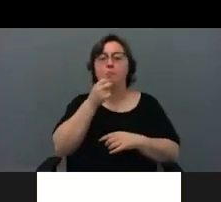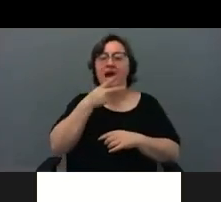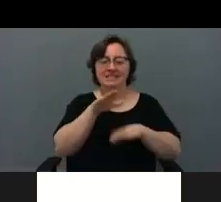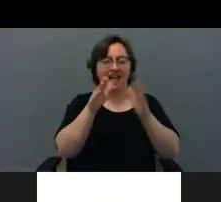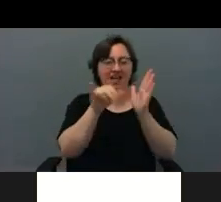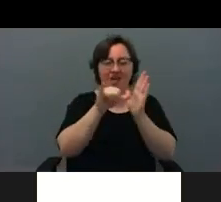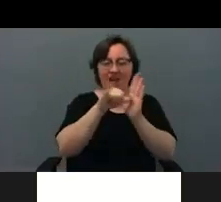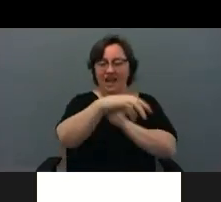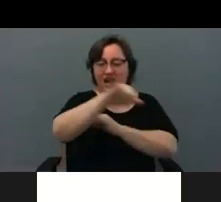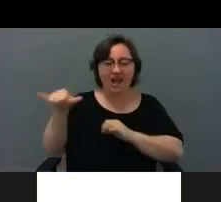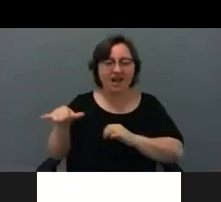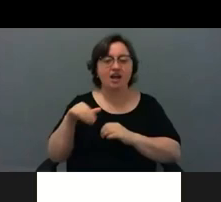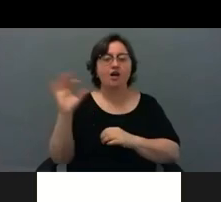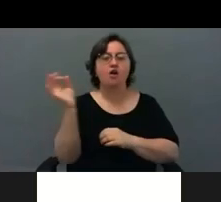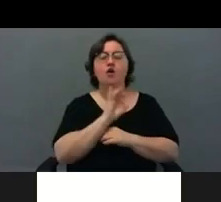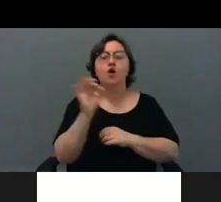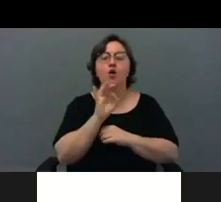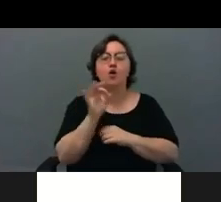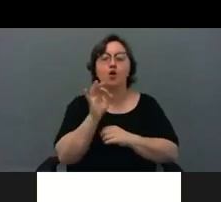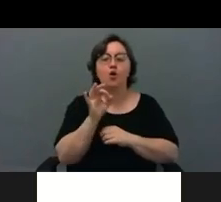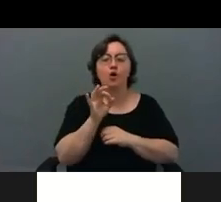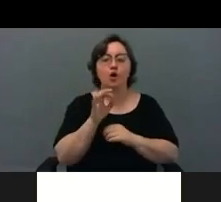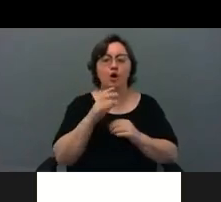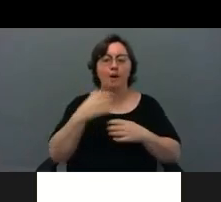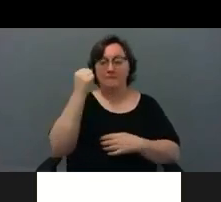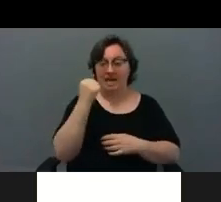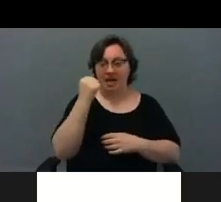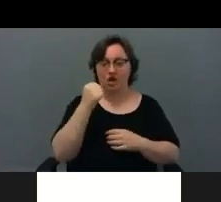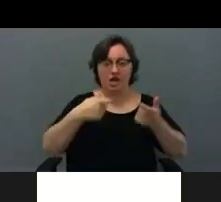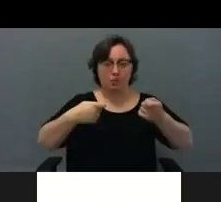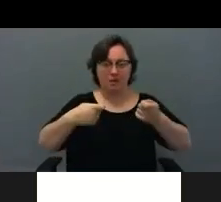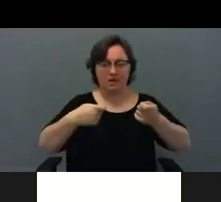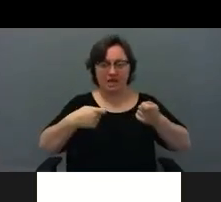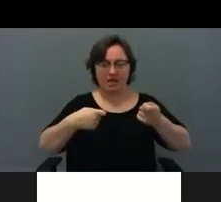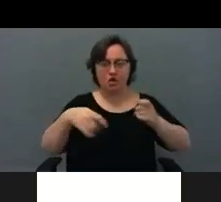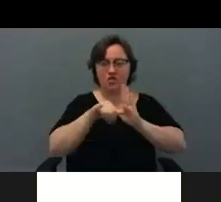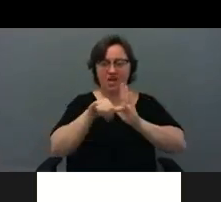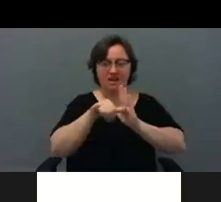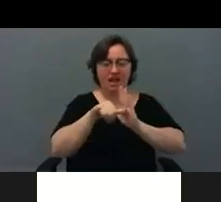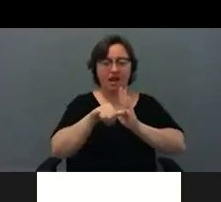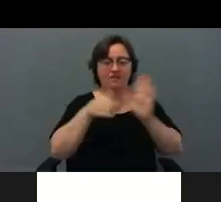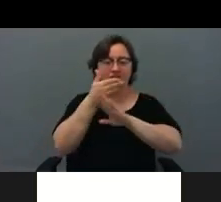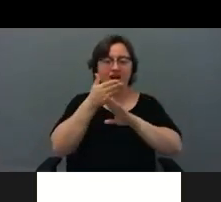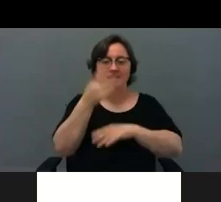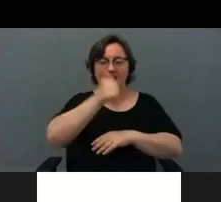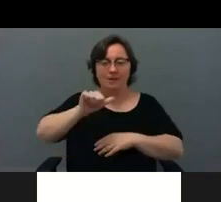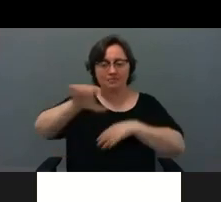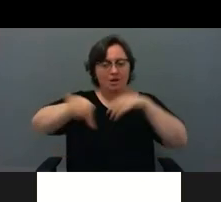lado, el Mercadona, que es donde hacemos más o menos la compra